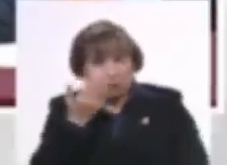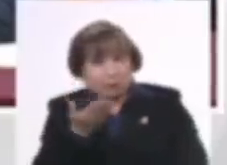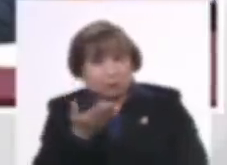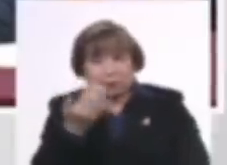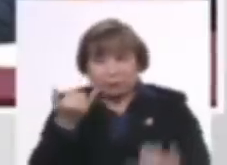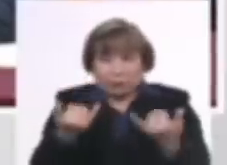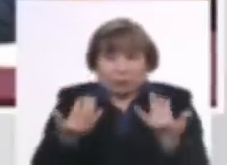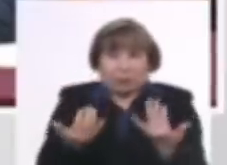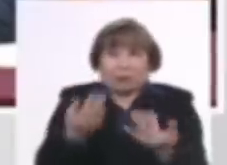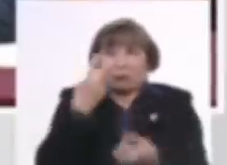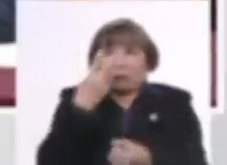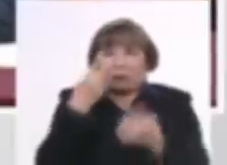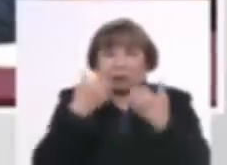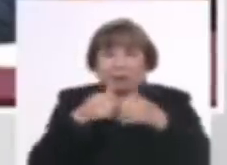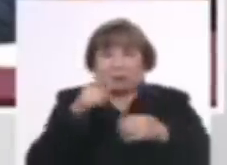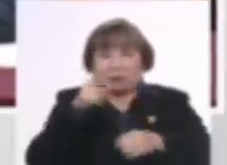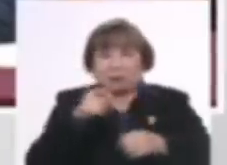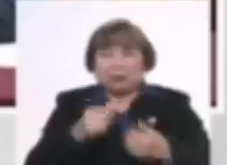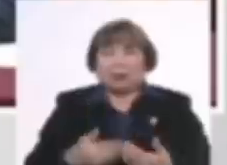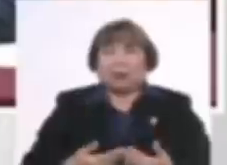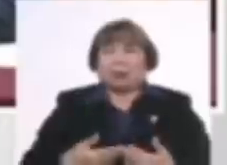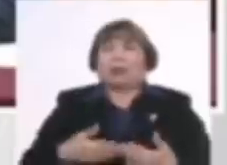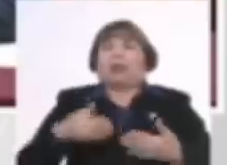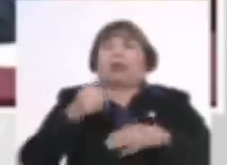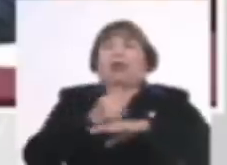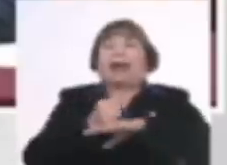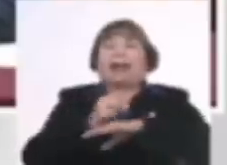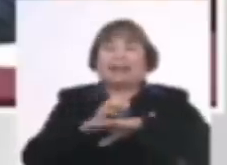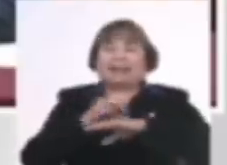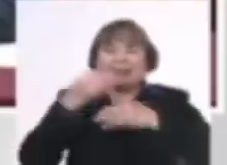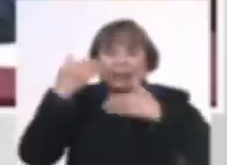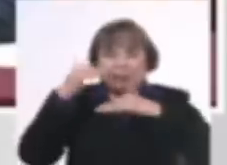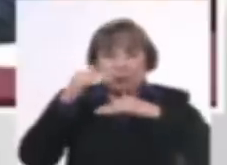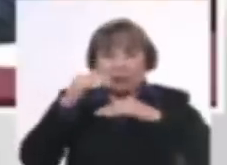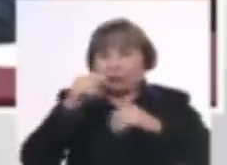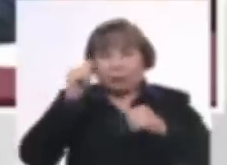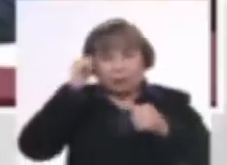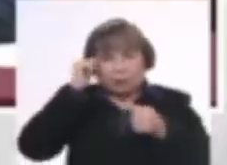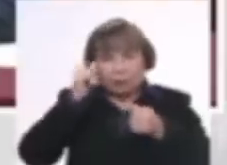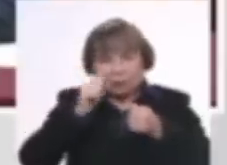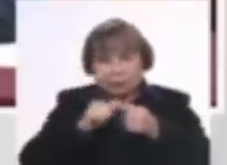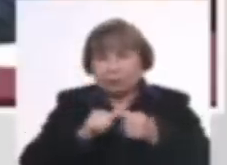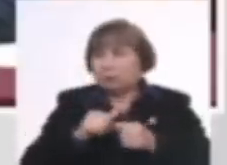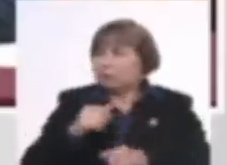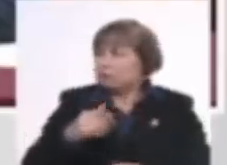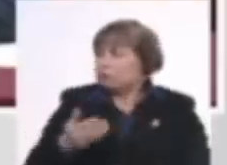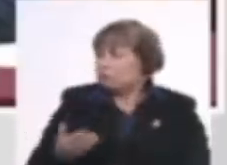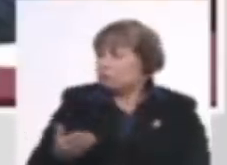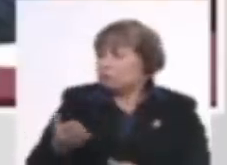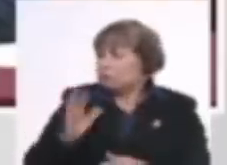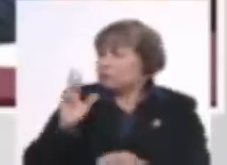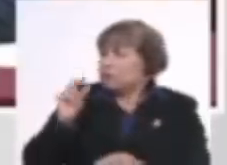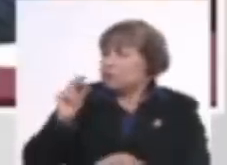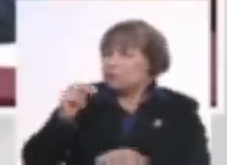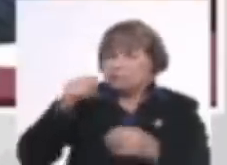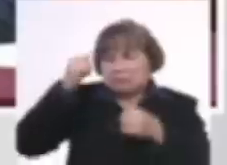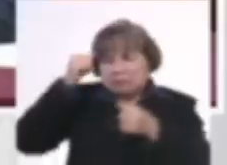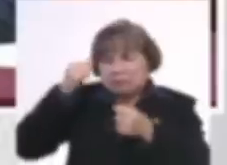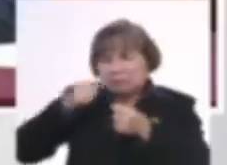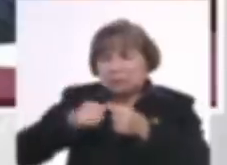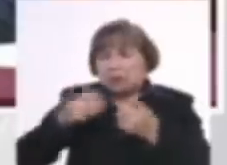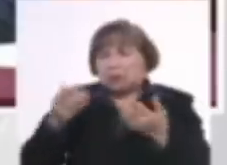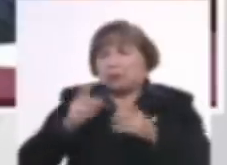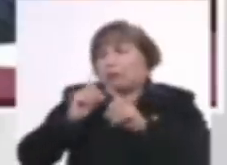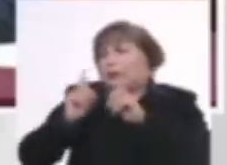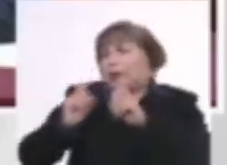que justamente son dos empresas a quien usted brinda asesoría temporal y no se acuerda? No, porque hago informes,